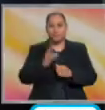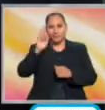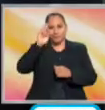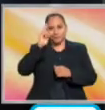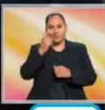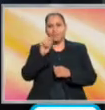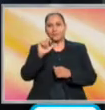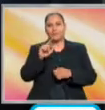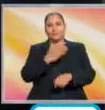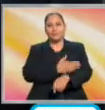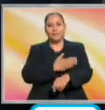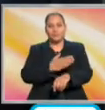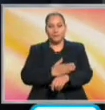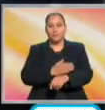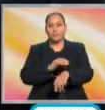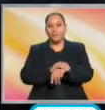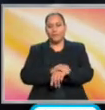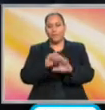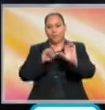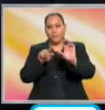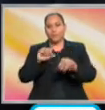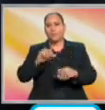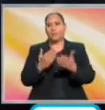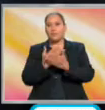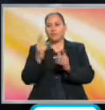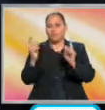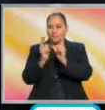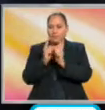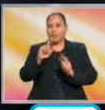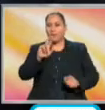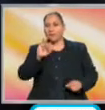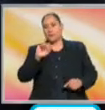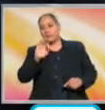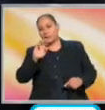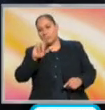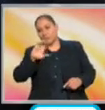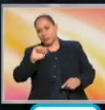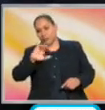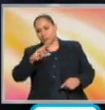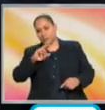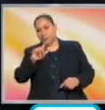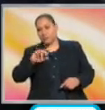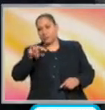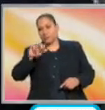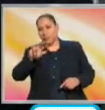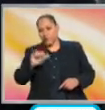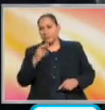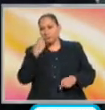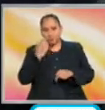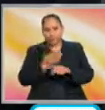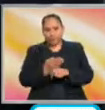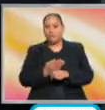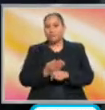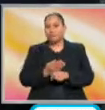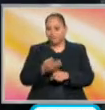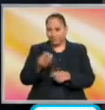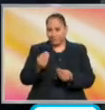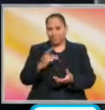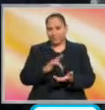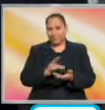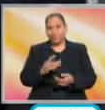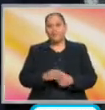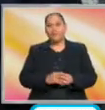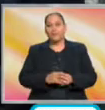Hola, ¿qué tal, compañeros y amigos de tus ciudades? Pues esta mañana nos encontramos con el comisionado Luis Fernando Sánchez Nava. Comisionado, como siempre, muchas gracias.